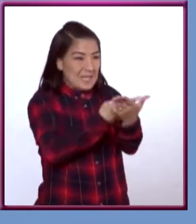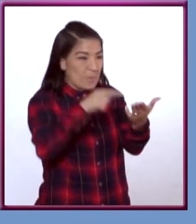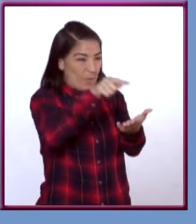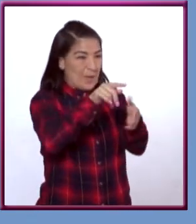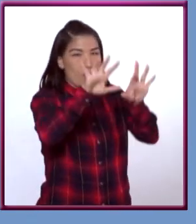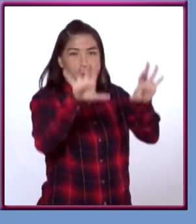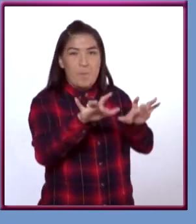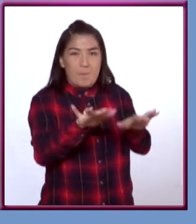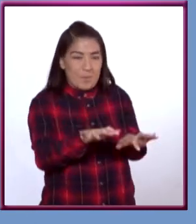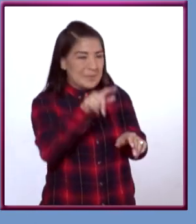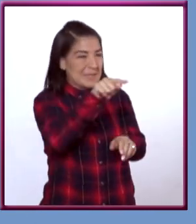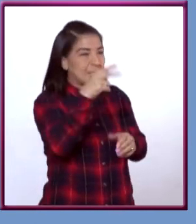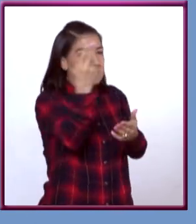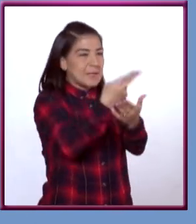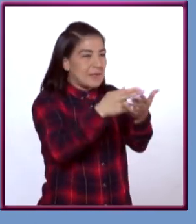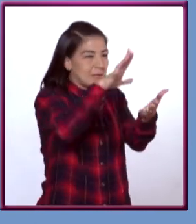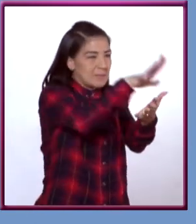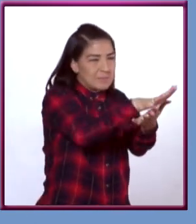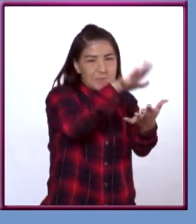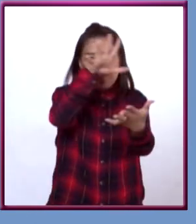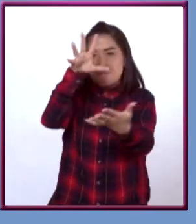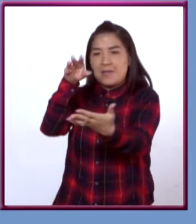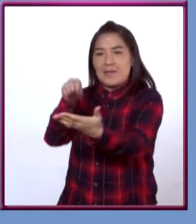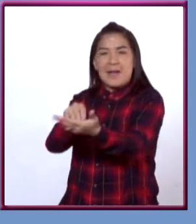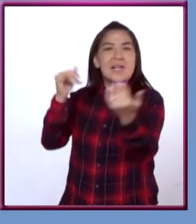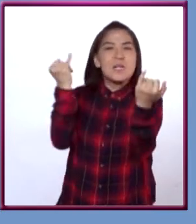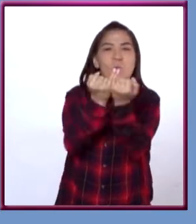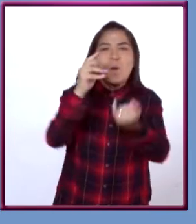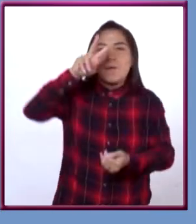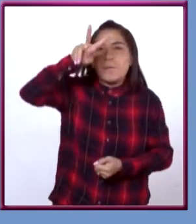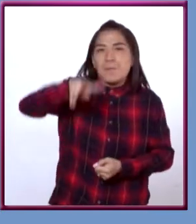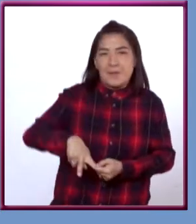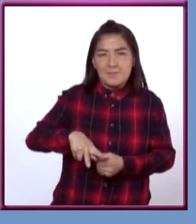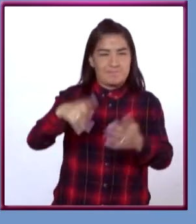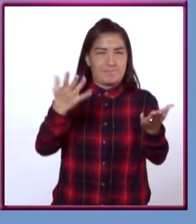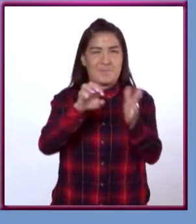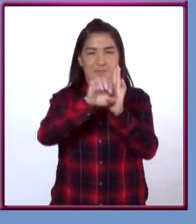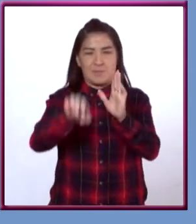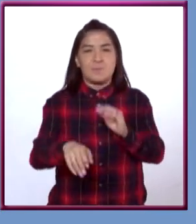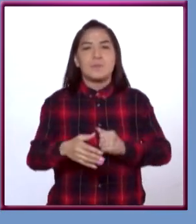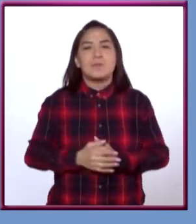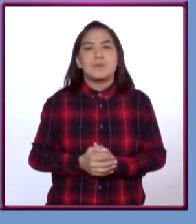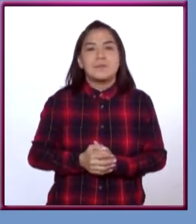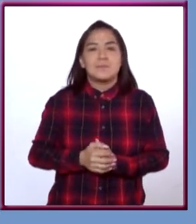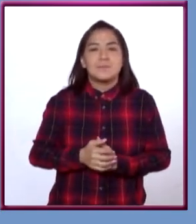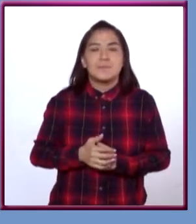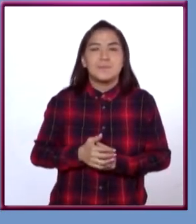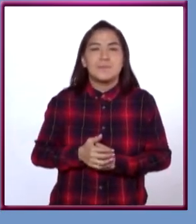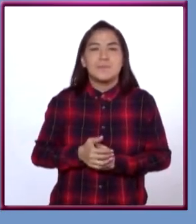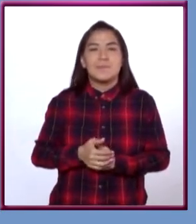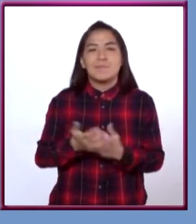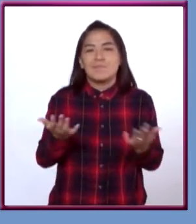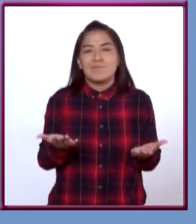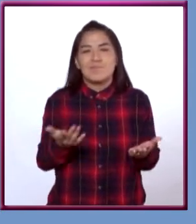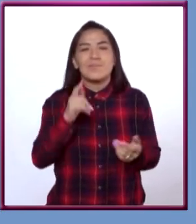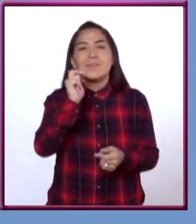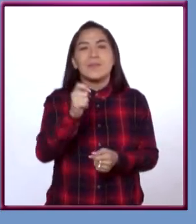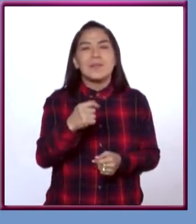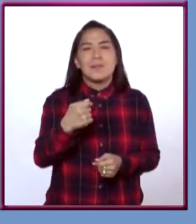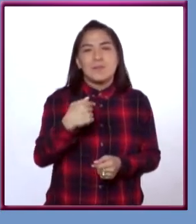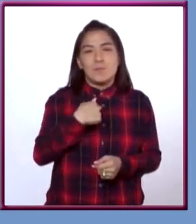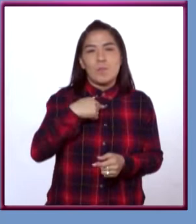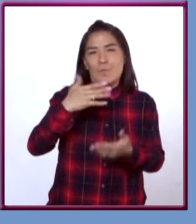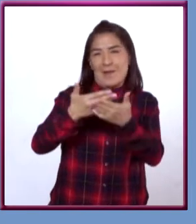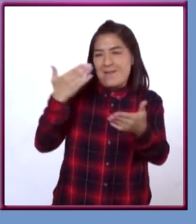refleje la realidad. ¿A qué me refiero? Que tengas, voy a poner un ejemplo de algo que nos